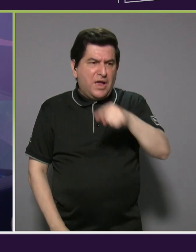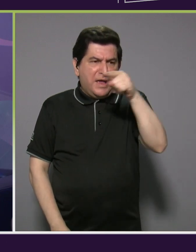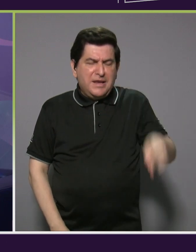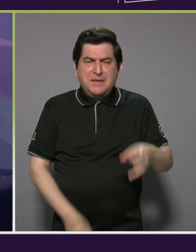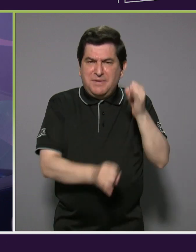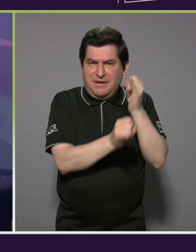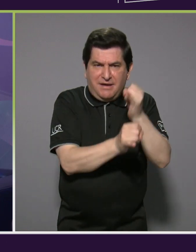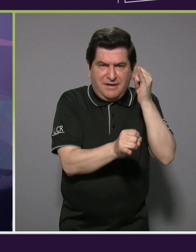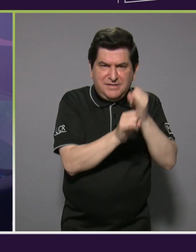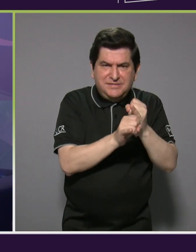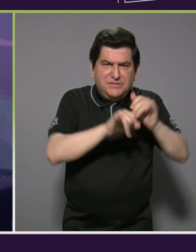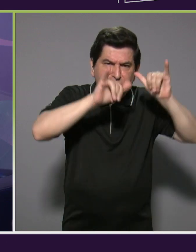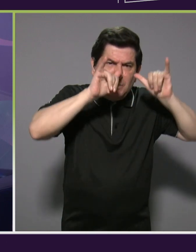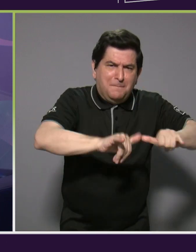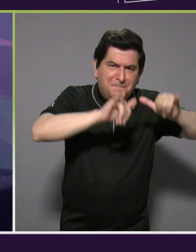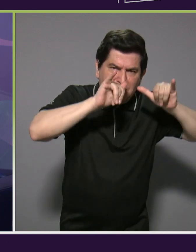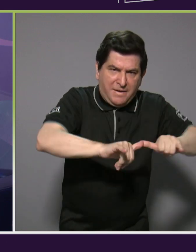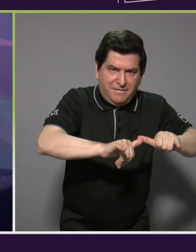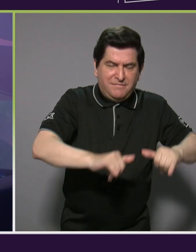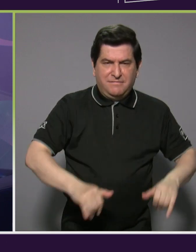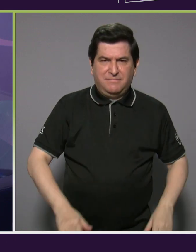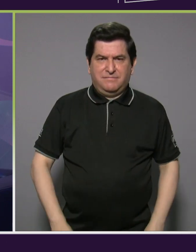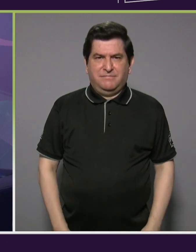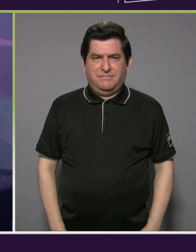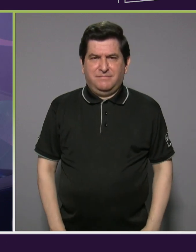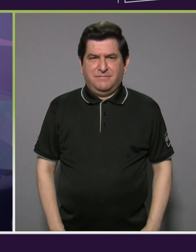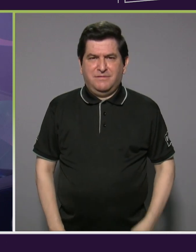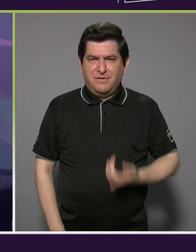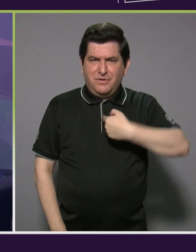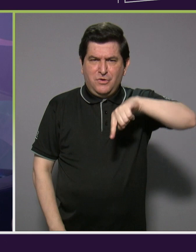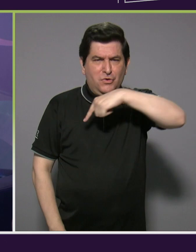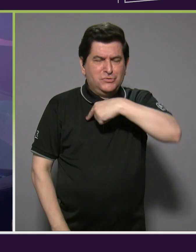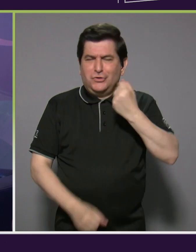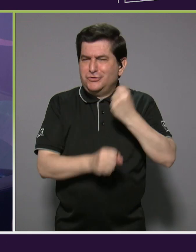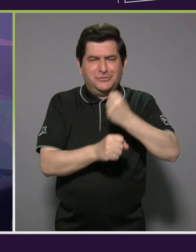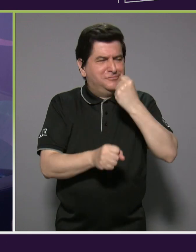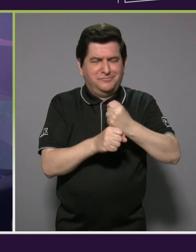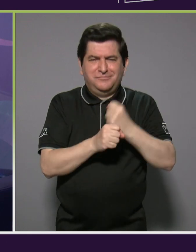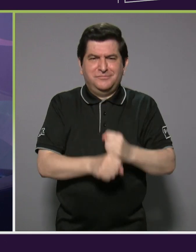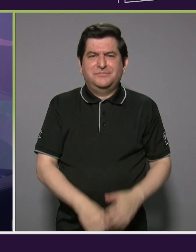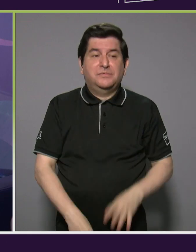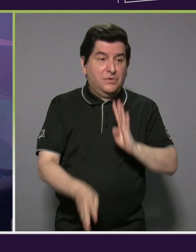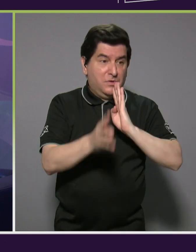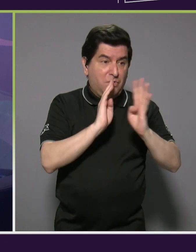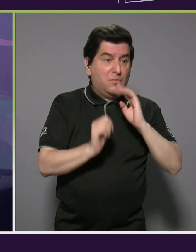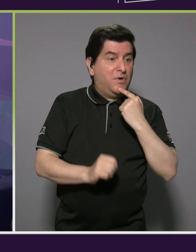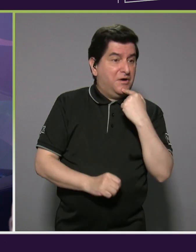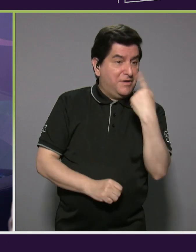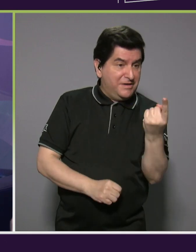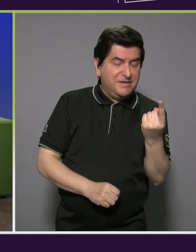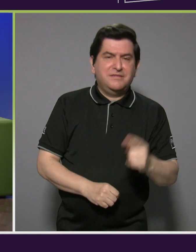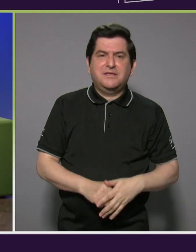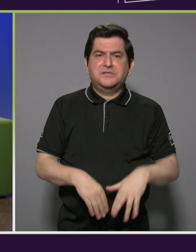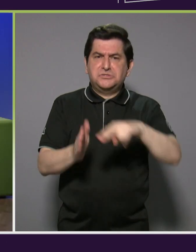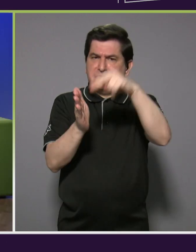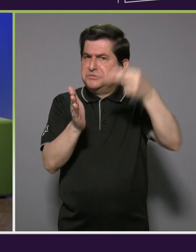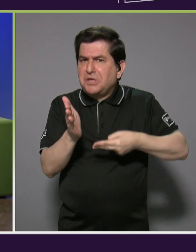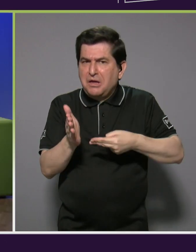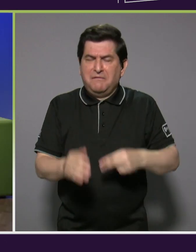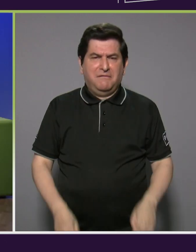desinstitucionalización, ¿verdad? Entonces, no lo hemos trabajado como habla la convención, no lo hemos